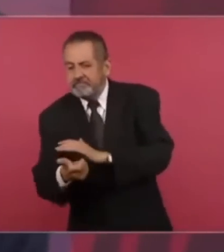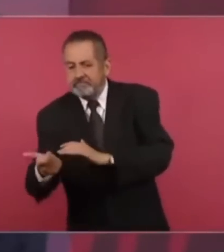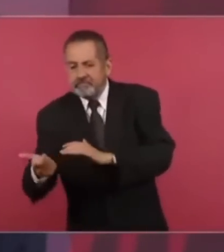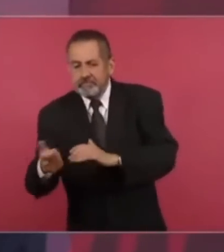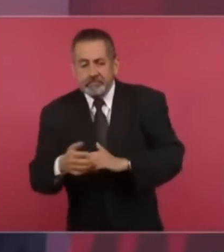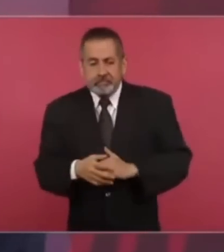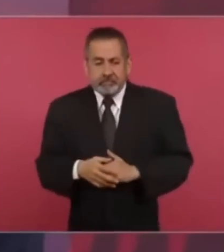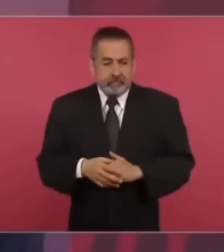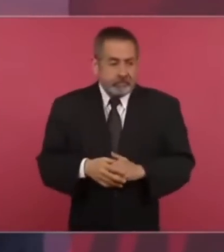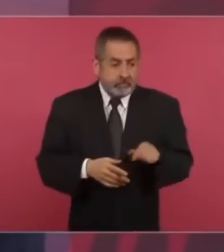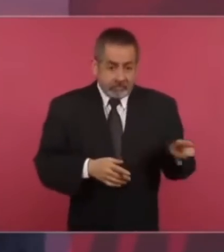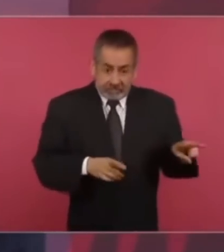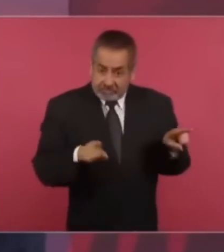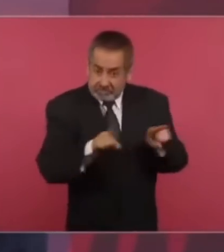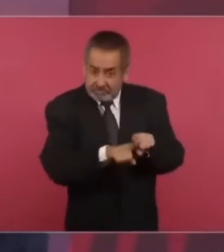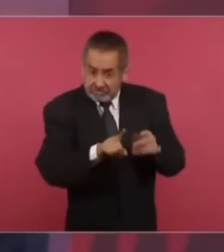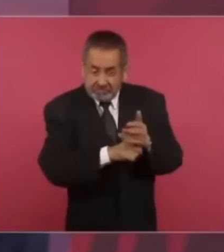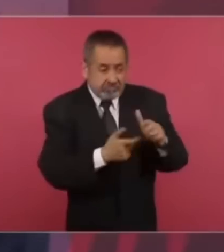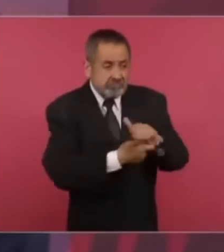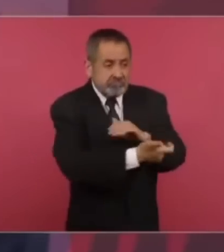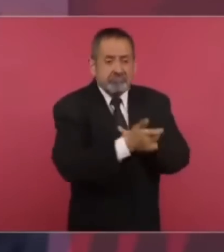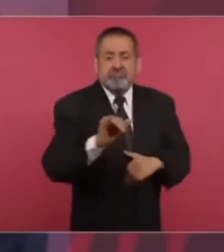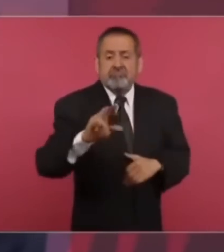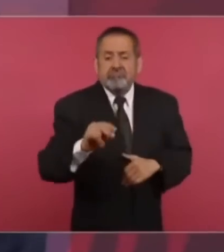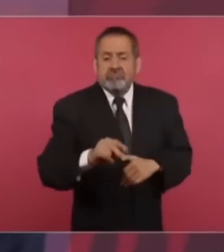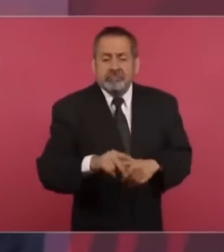¿Que ellos no repartían dinero?